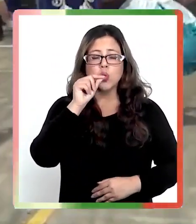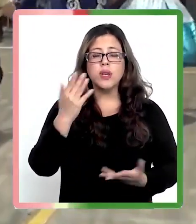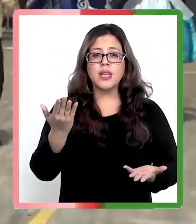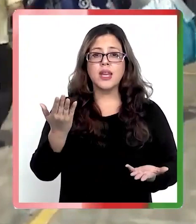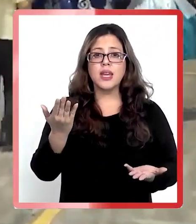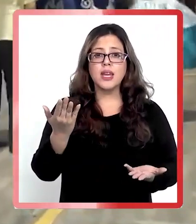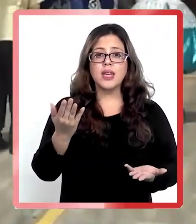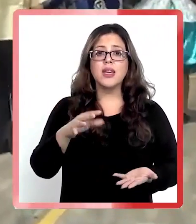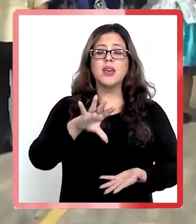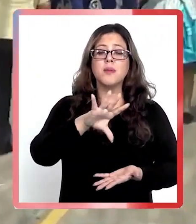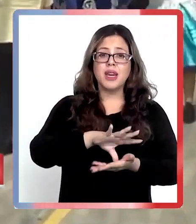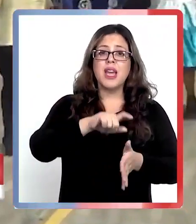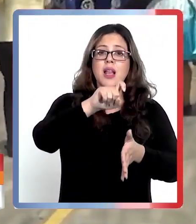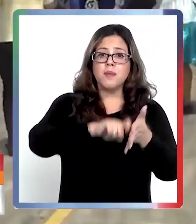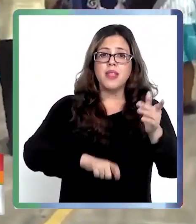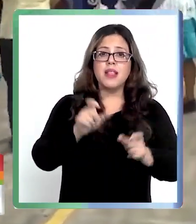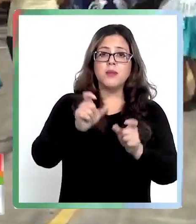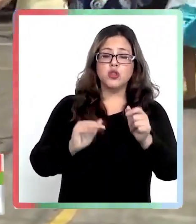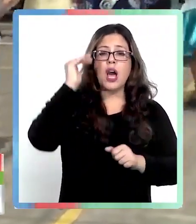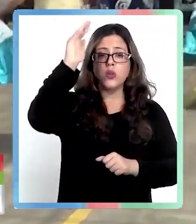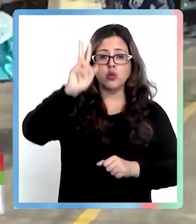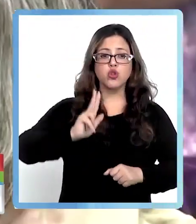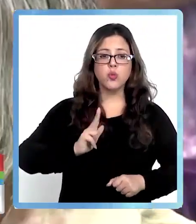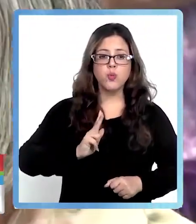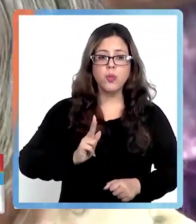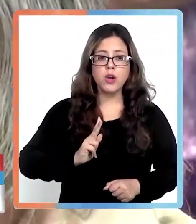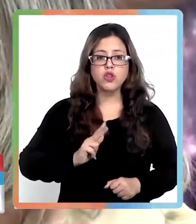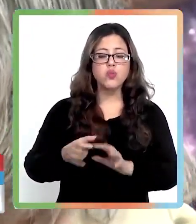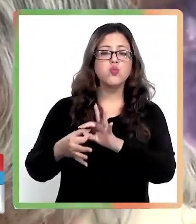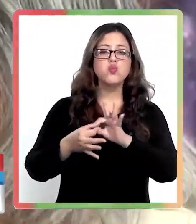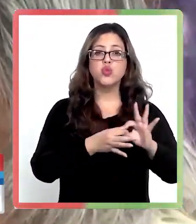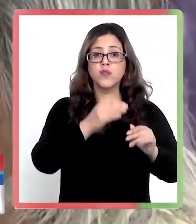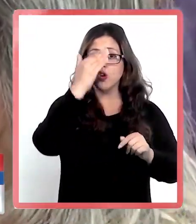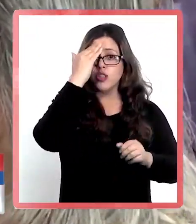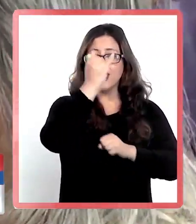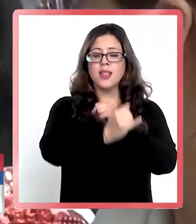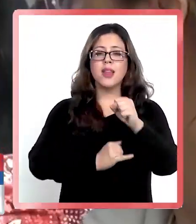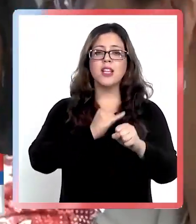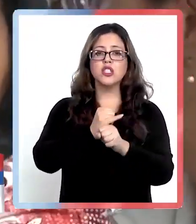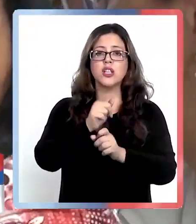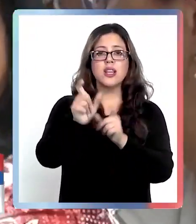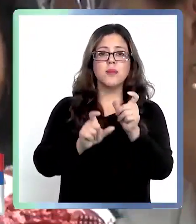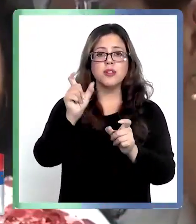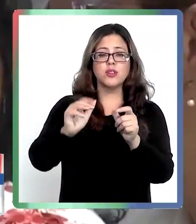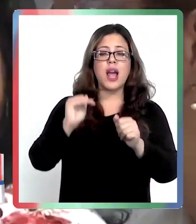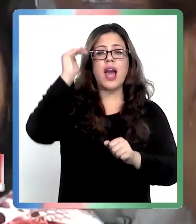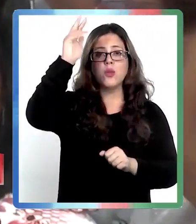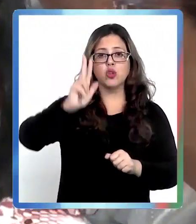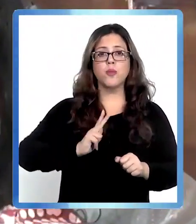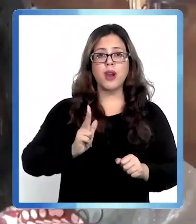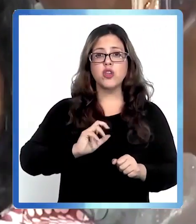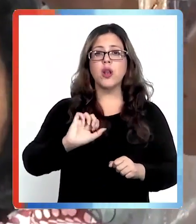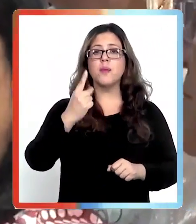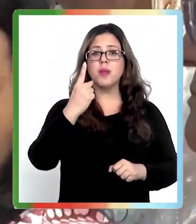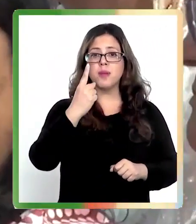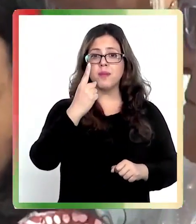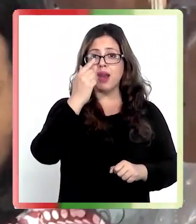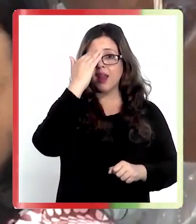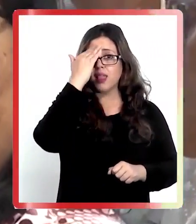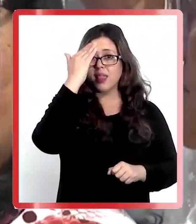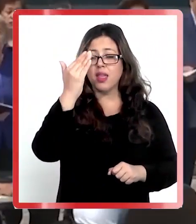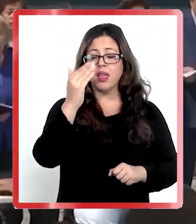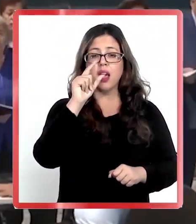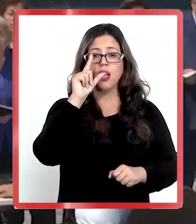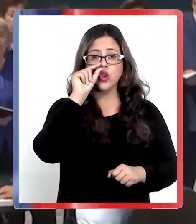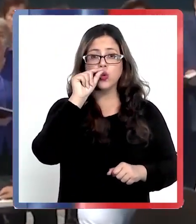Octubre es considerado en nuestro país el mes de las personas mayores a raíz del Día Internacional del Adulto Mayor, que se celebra el primer día